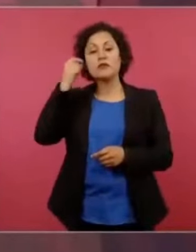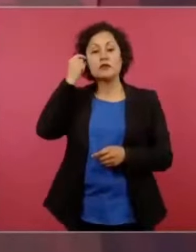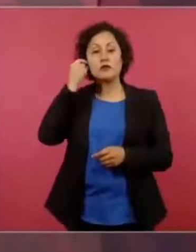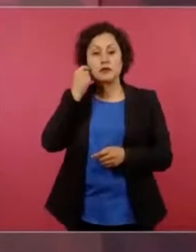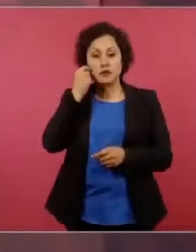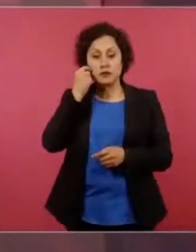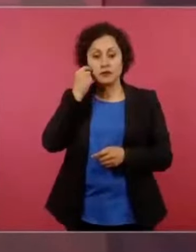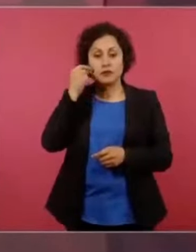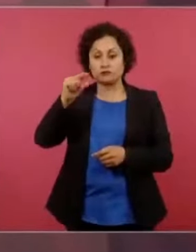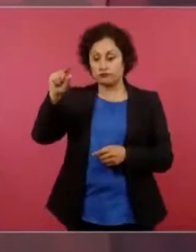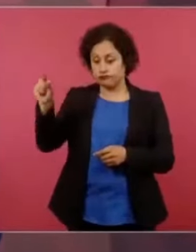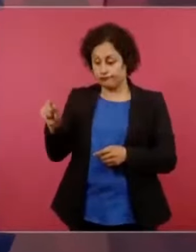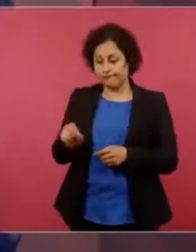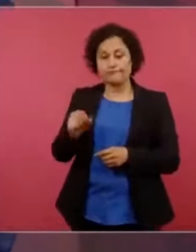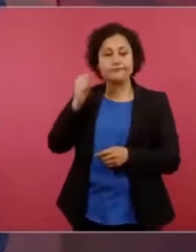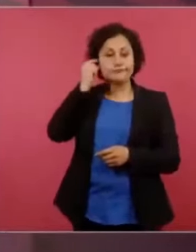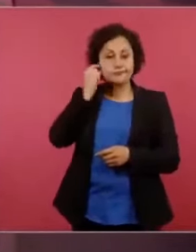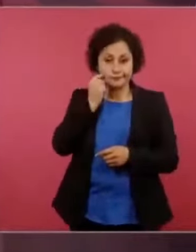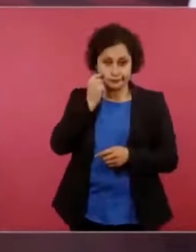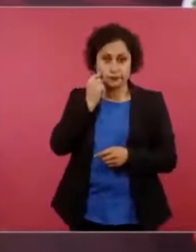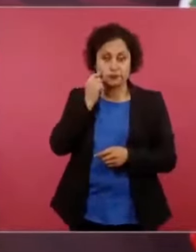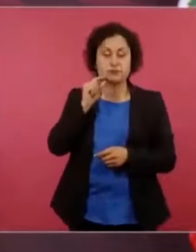Y creo que domingo,